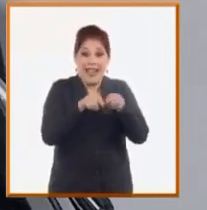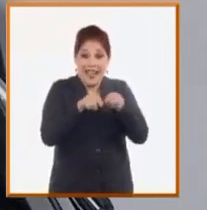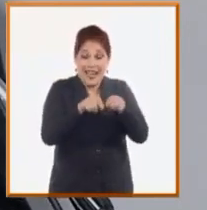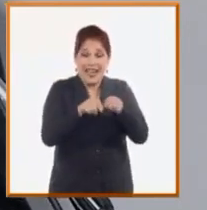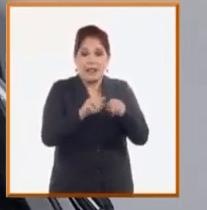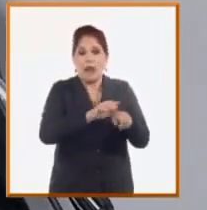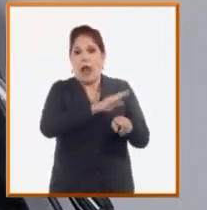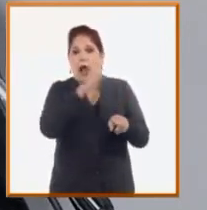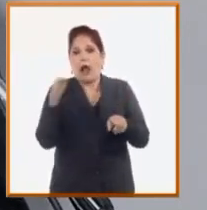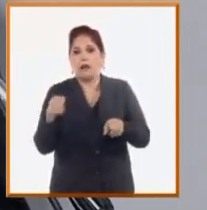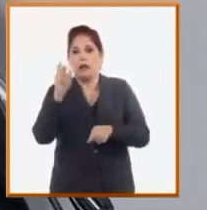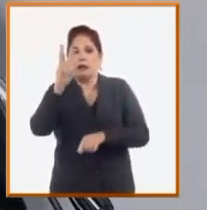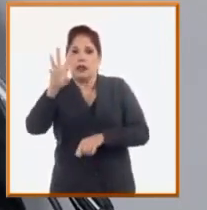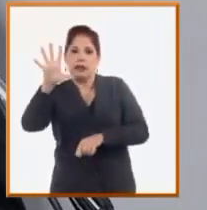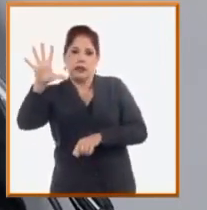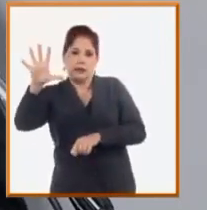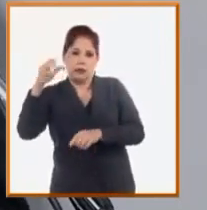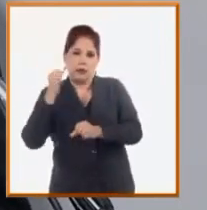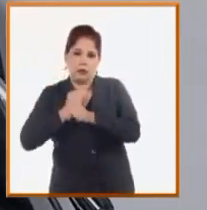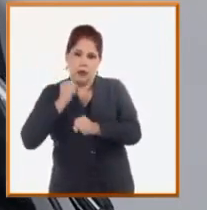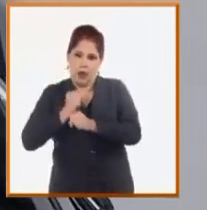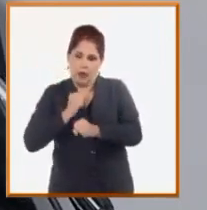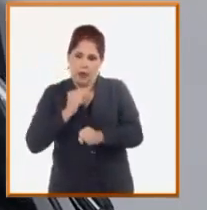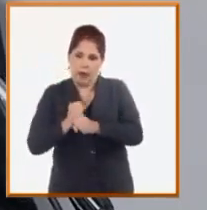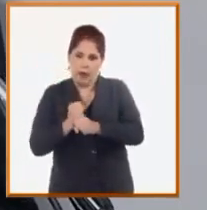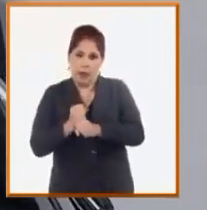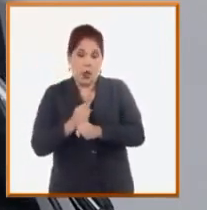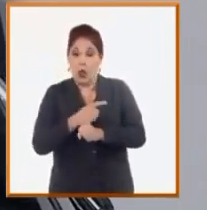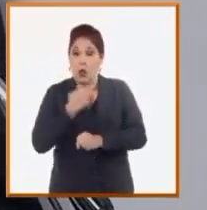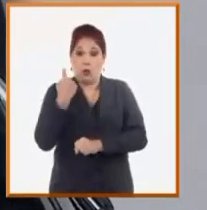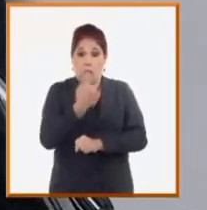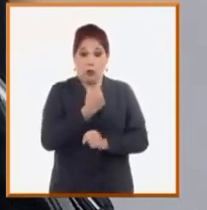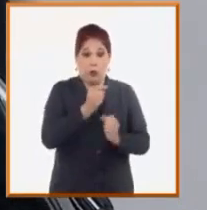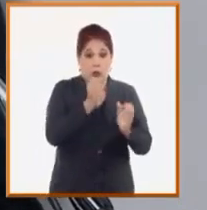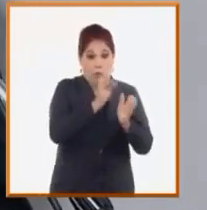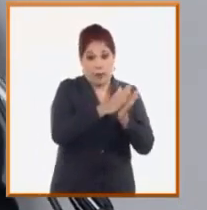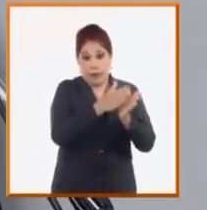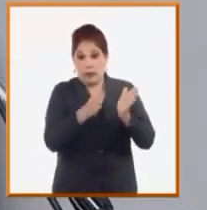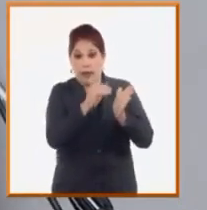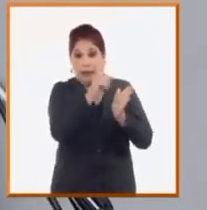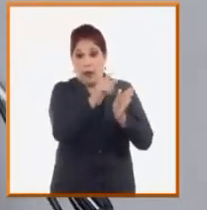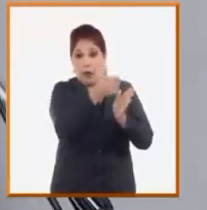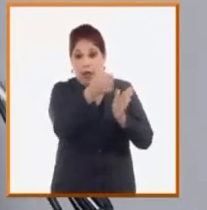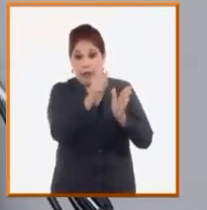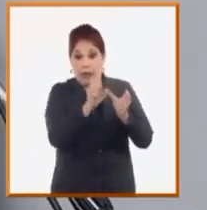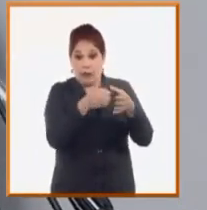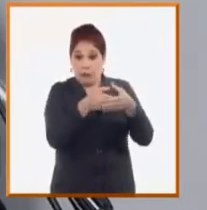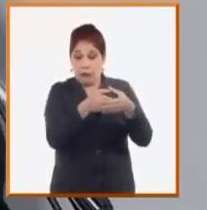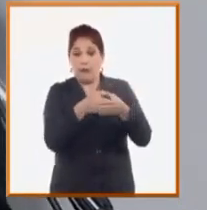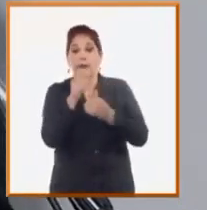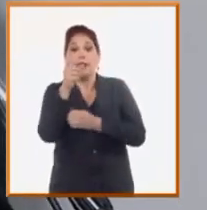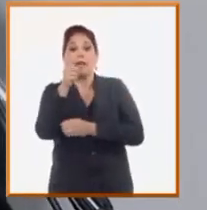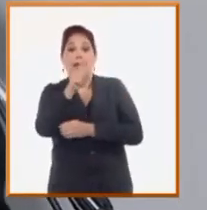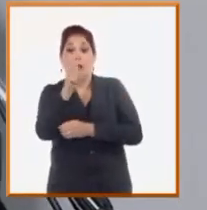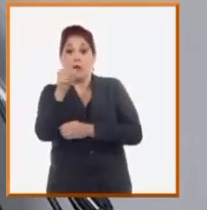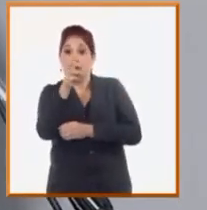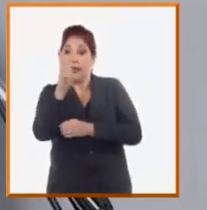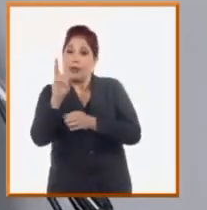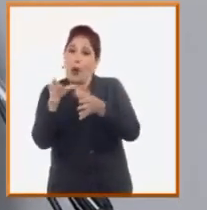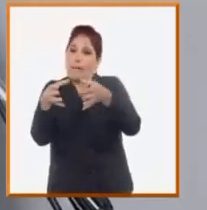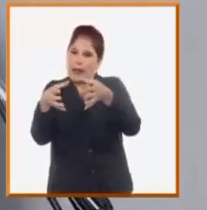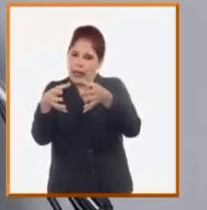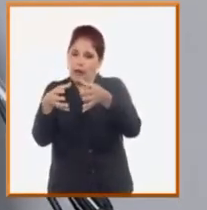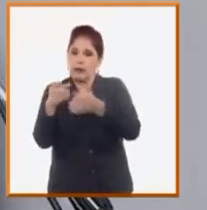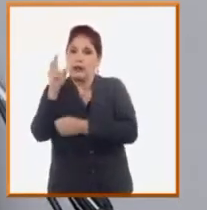hasta 35 trabajadores. Es decir, nosotros el rango que tenemos, como se conoce, es de 1 a 10 micro, de 11 a 35 pequeñas y